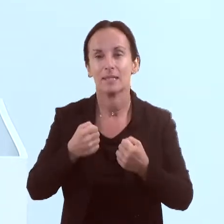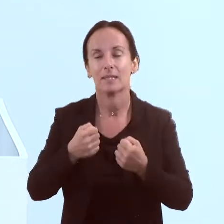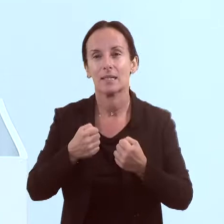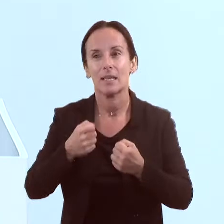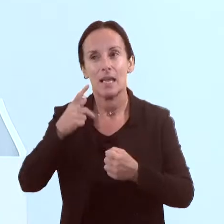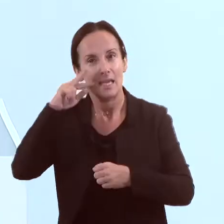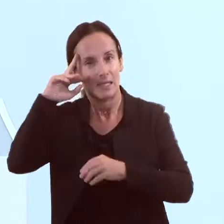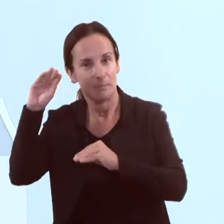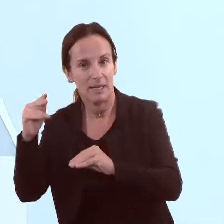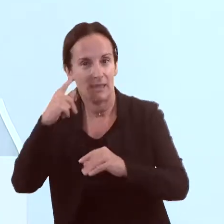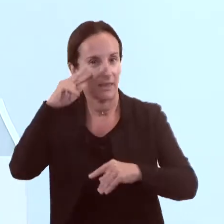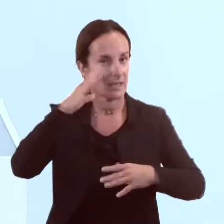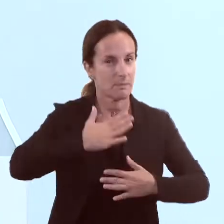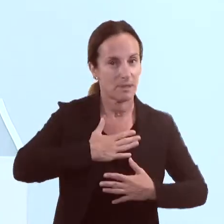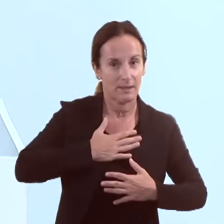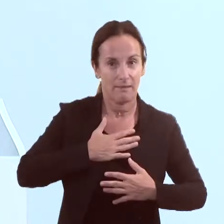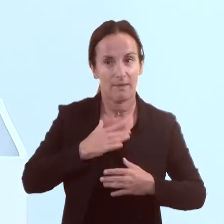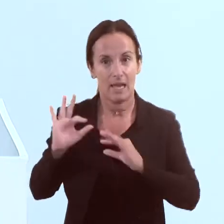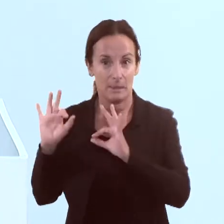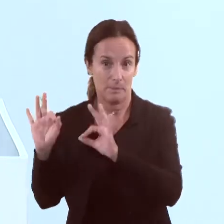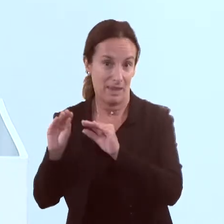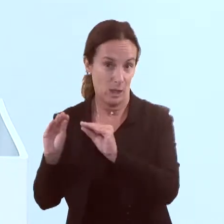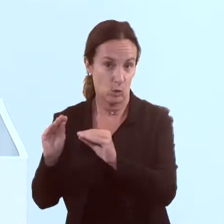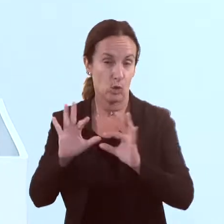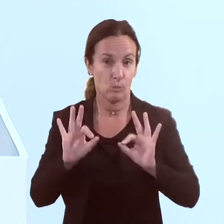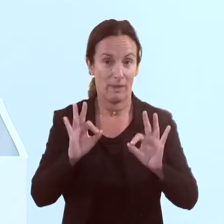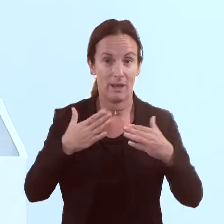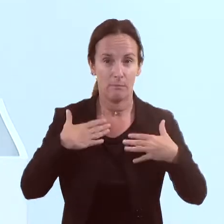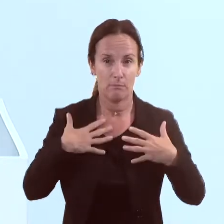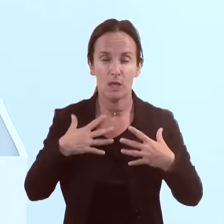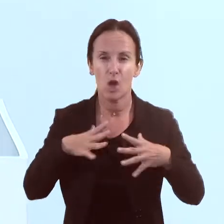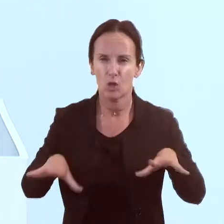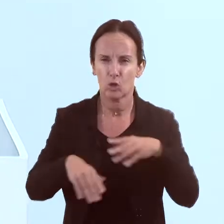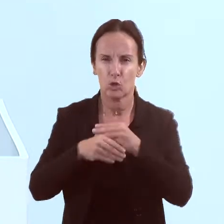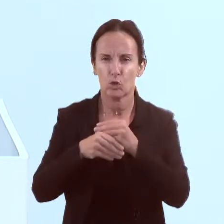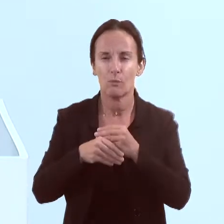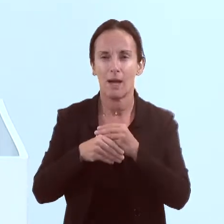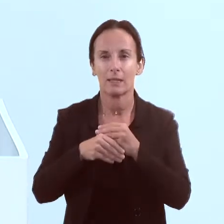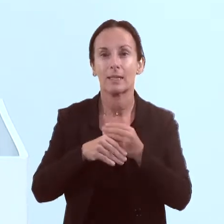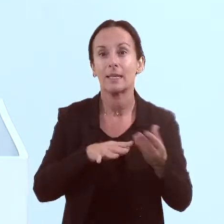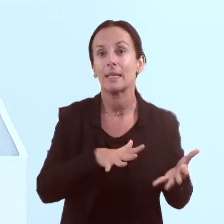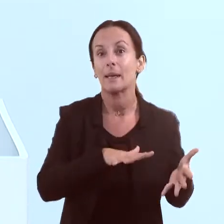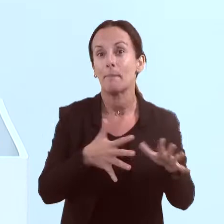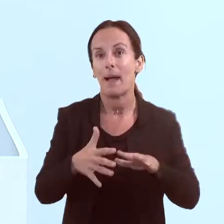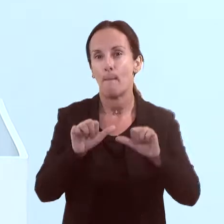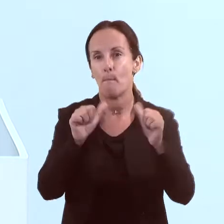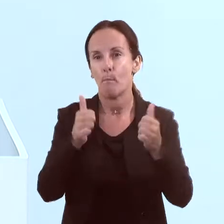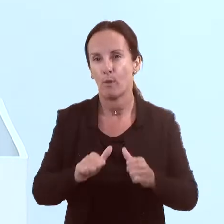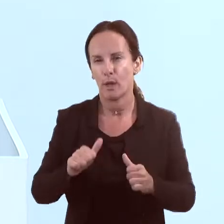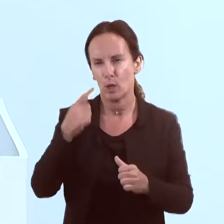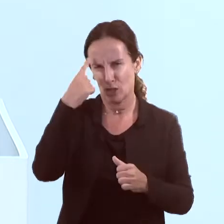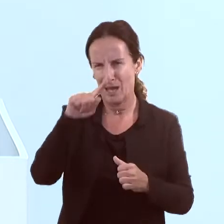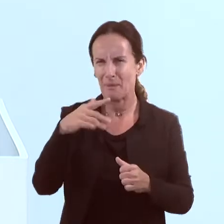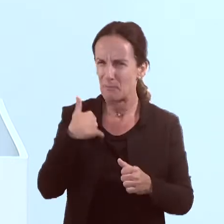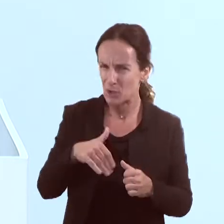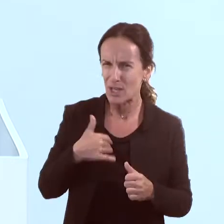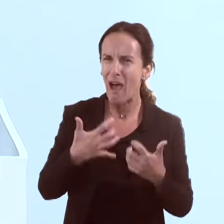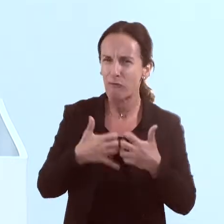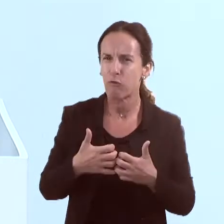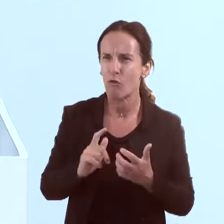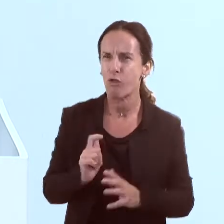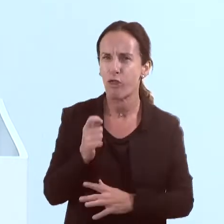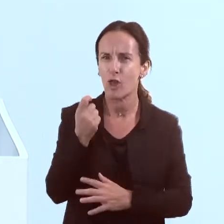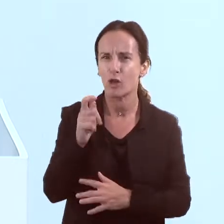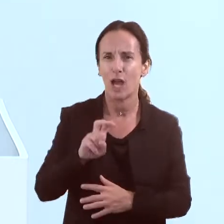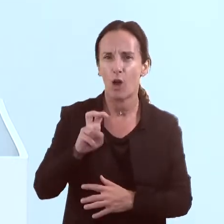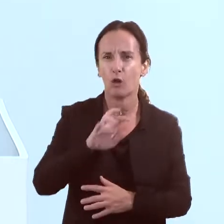cada una en su área de especialización y además aplicar un modelo que sabíamos que estaba funcionando y que estaba funcionando en otros países donde